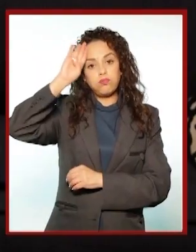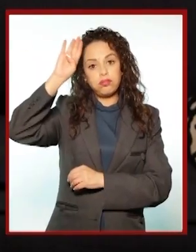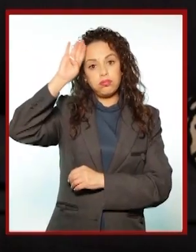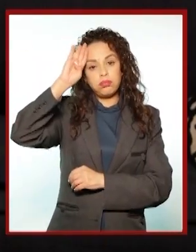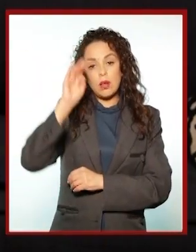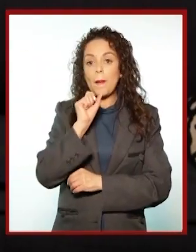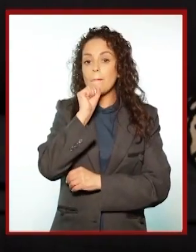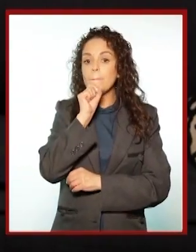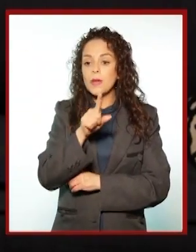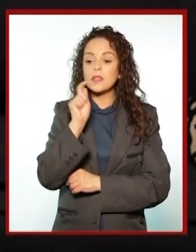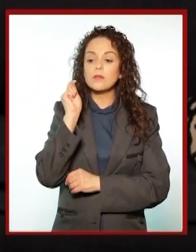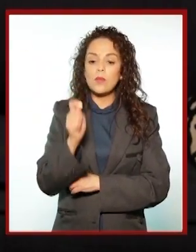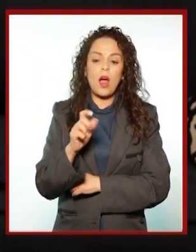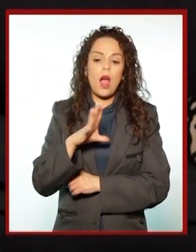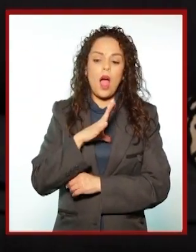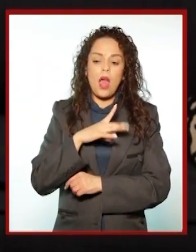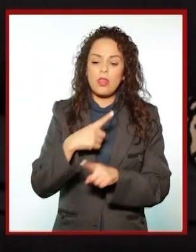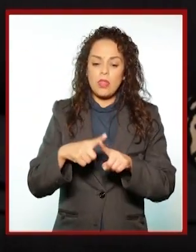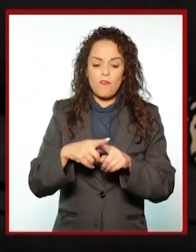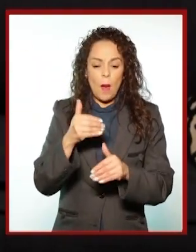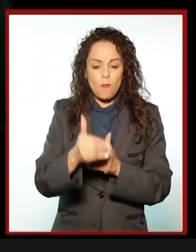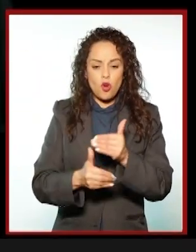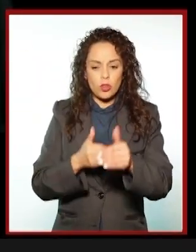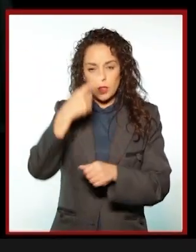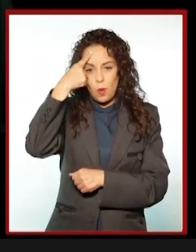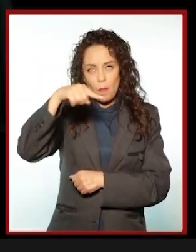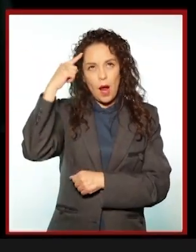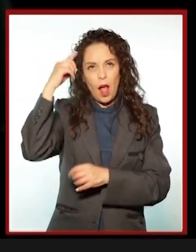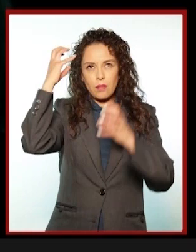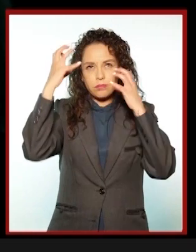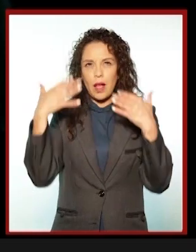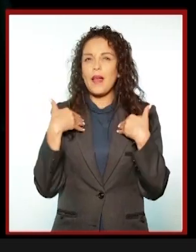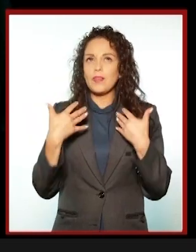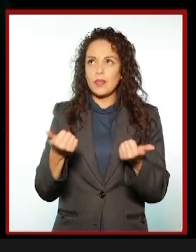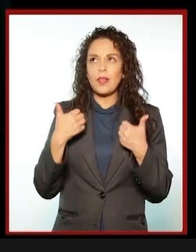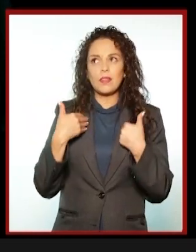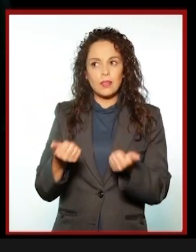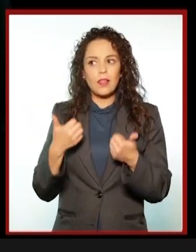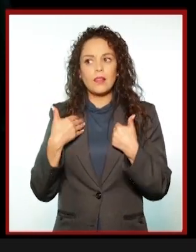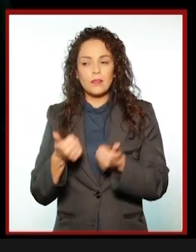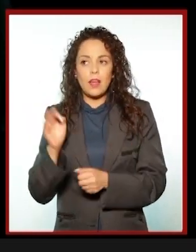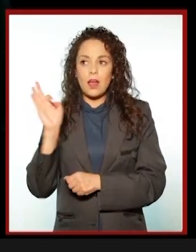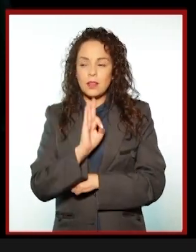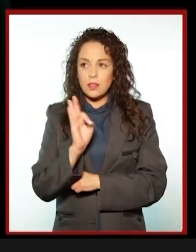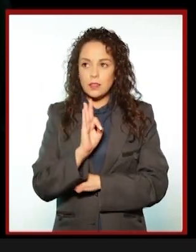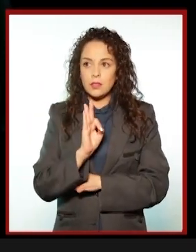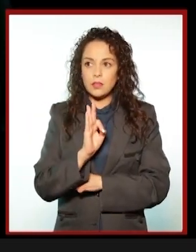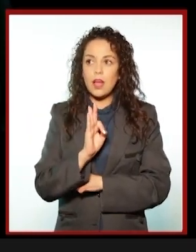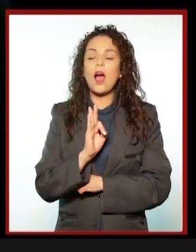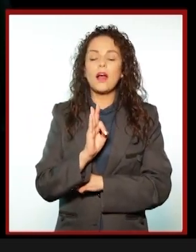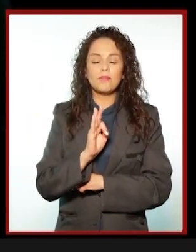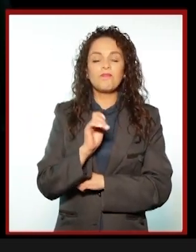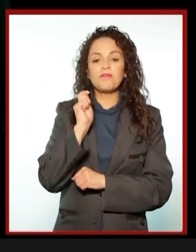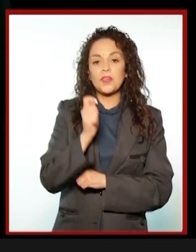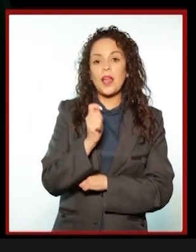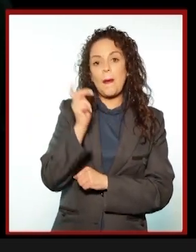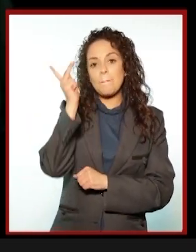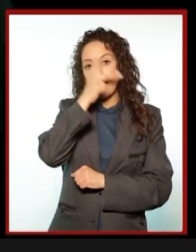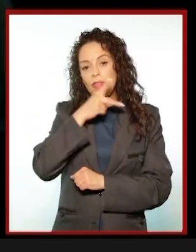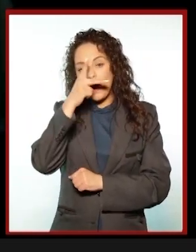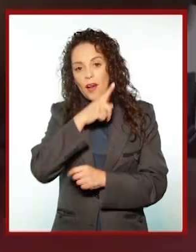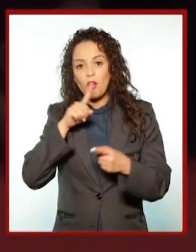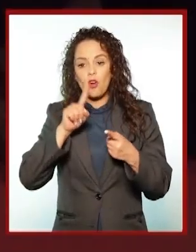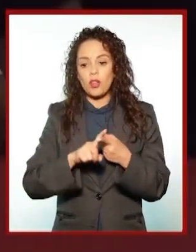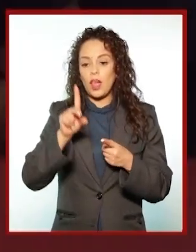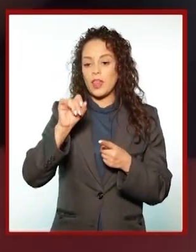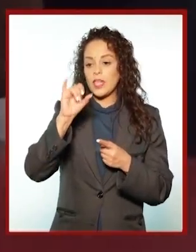también como se pueden posibilitar varios procesos reflexivos en términos si se abordan como